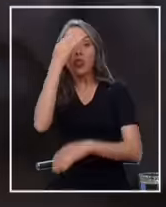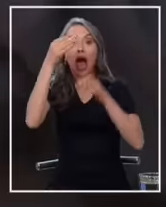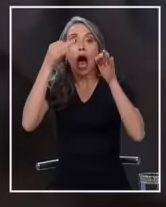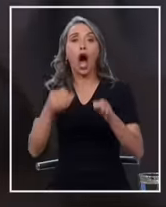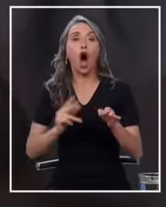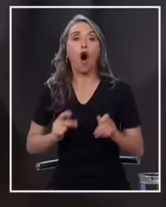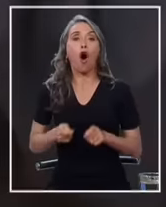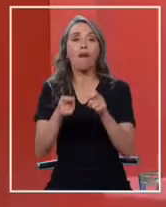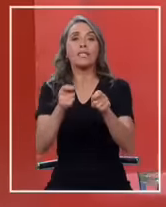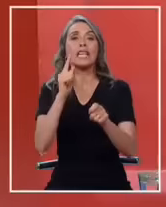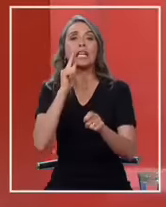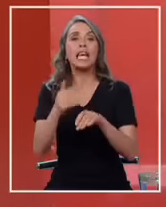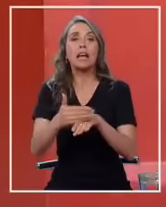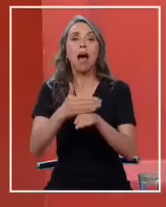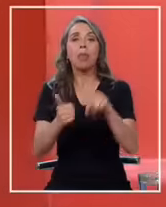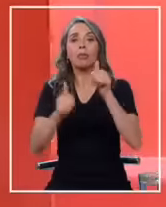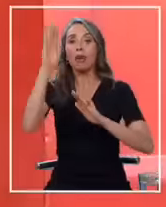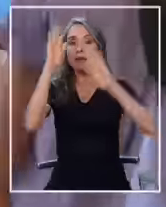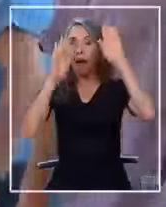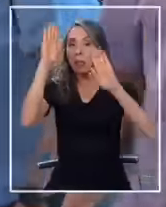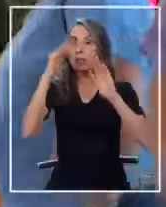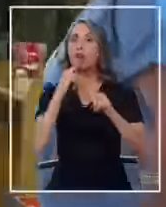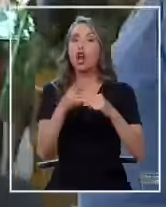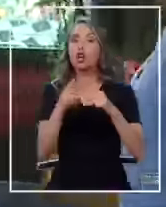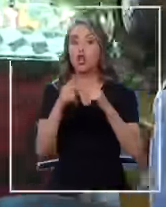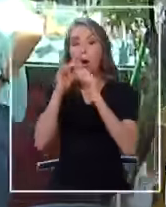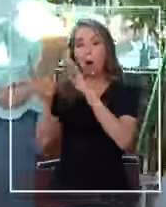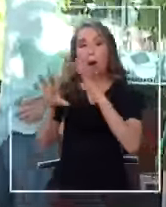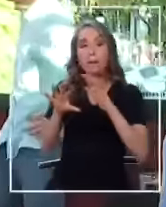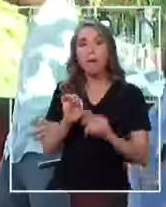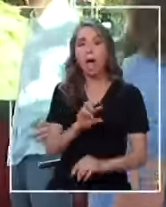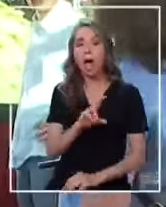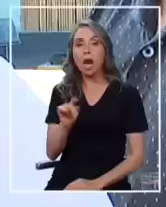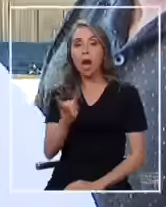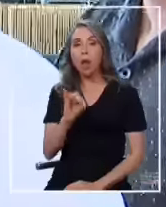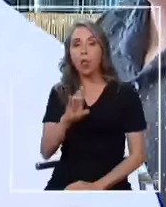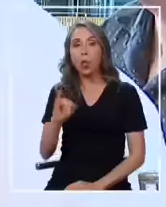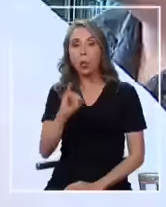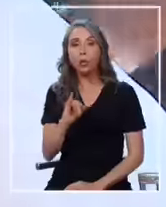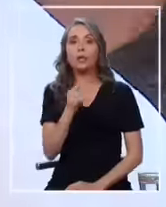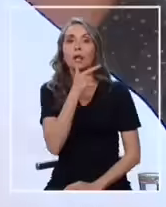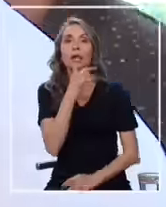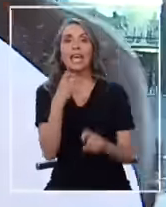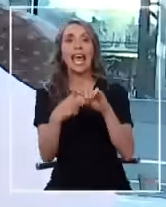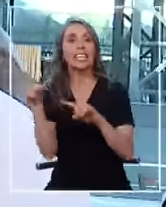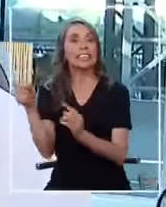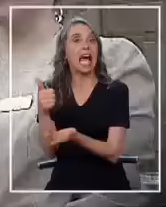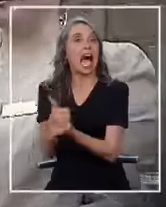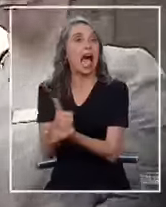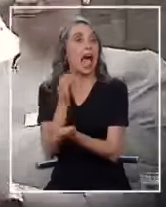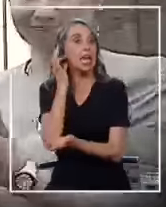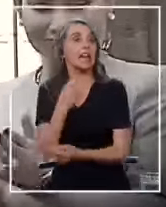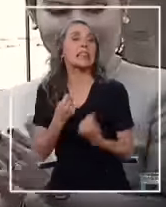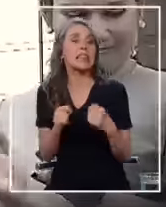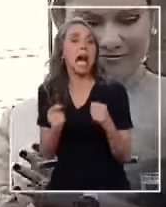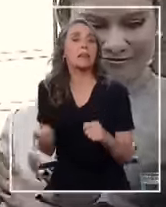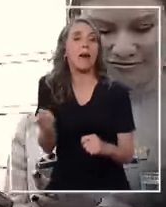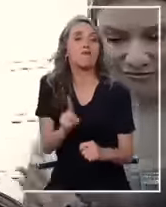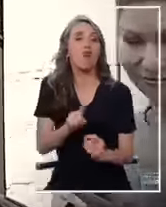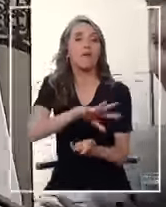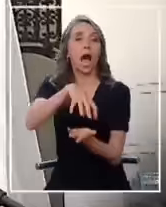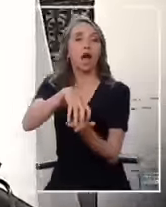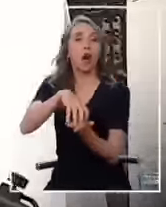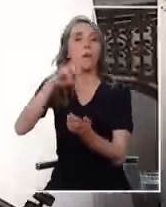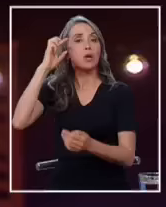oficialicen los precandidatos. Por ahora han destacado nombres como el de Josefa Errázuriz y la cuestionada exalcaldesa, que intentará volver a